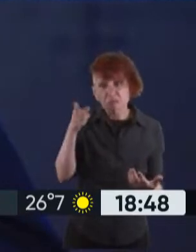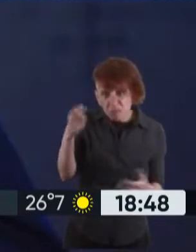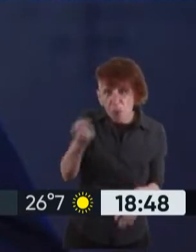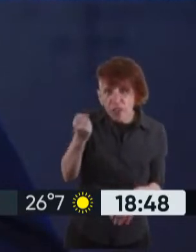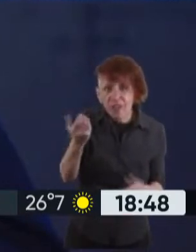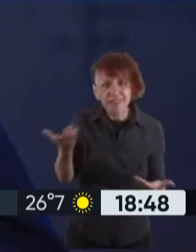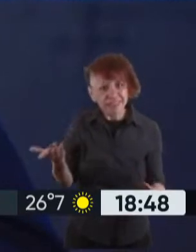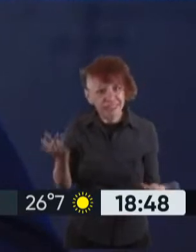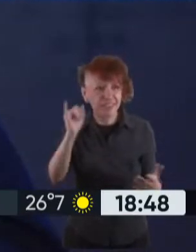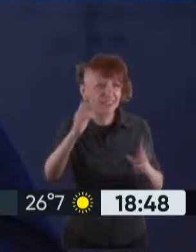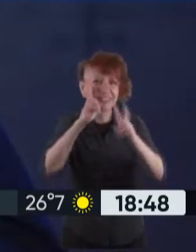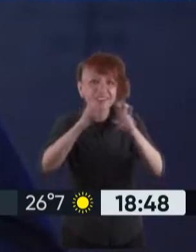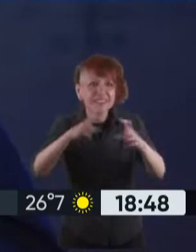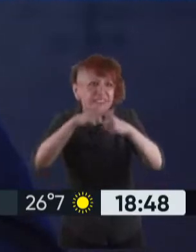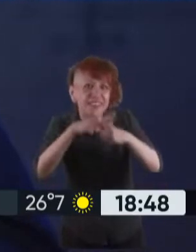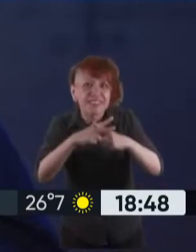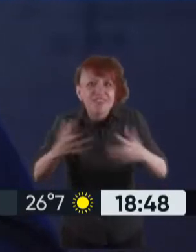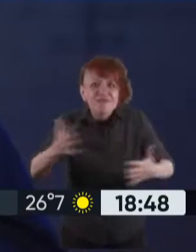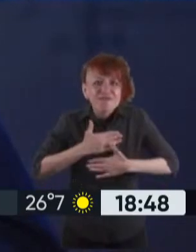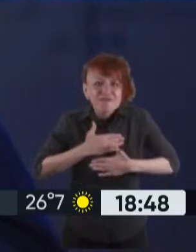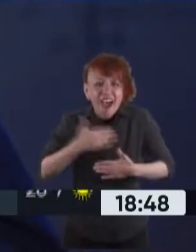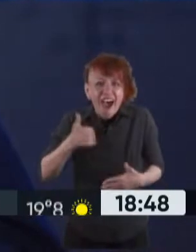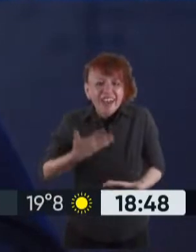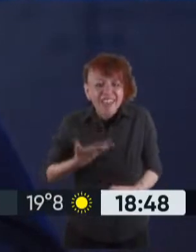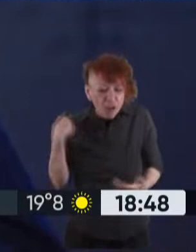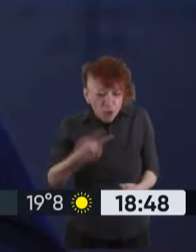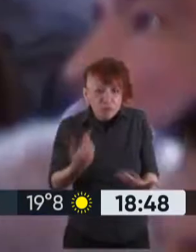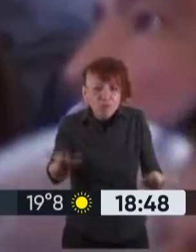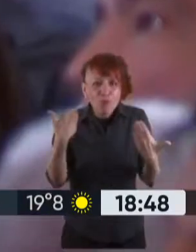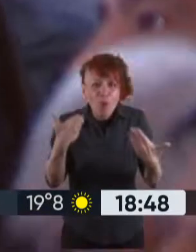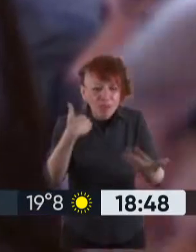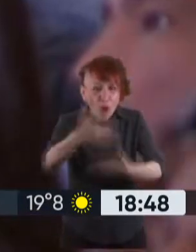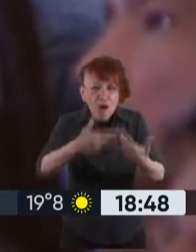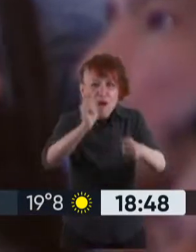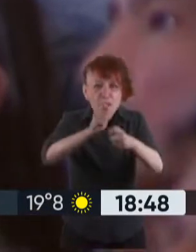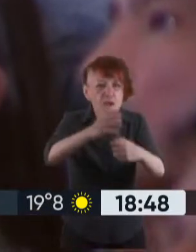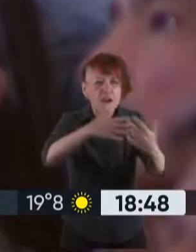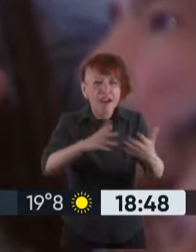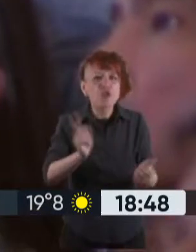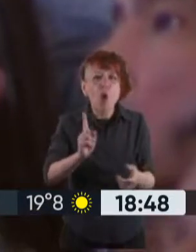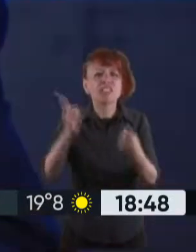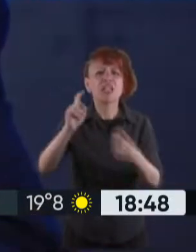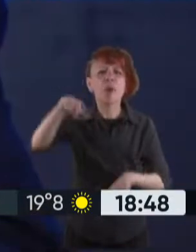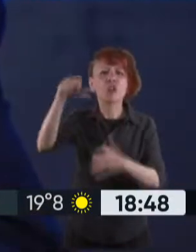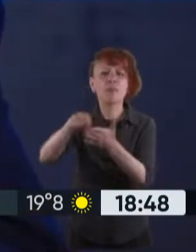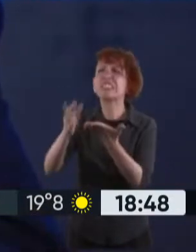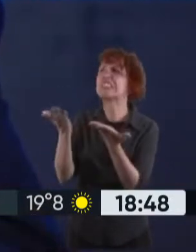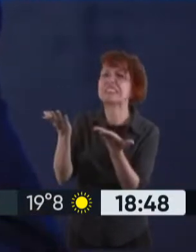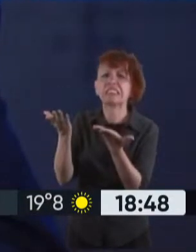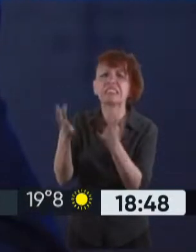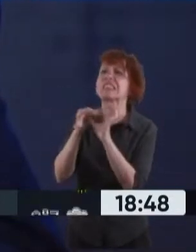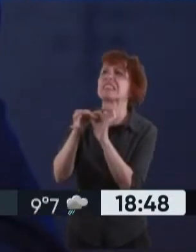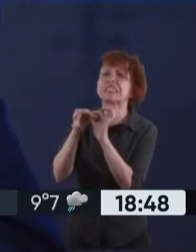nuestra. Fuimos capaces de desarrollarlos nosotros. No dependemos de nadie para el día que ese